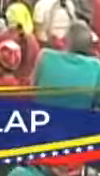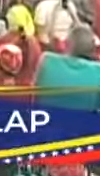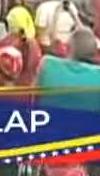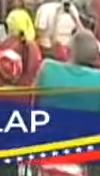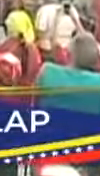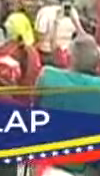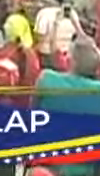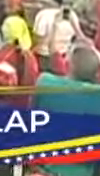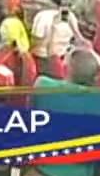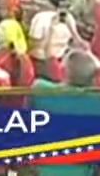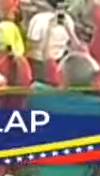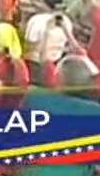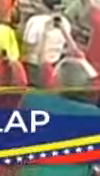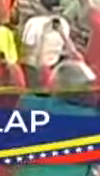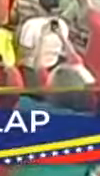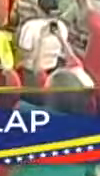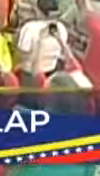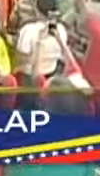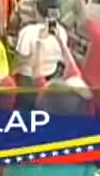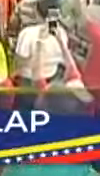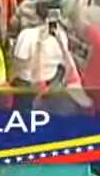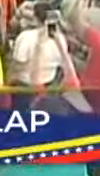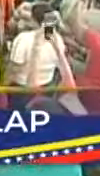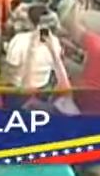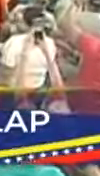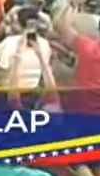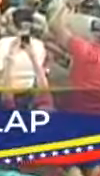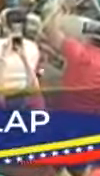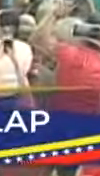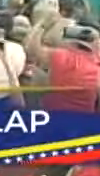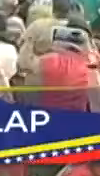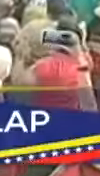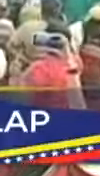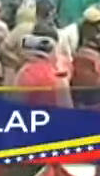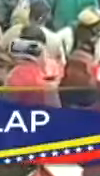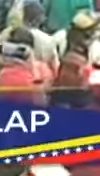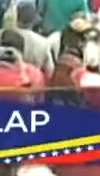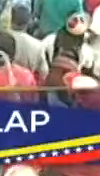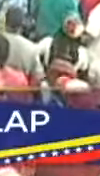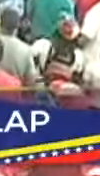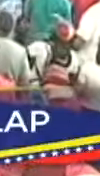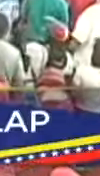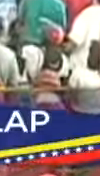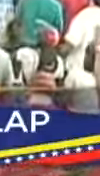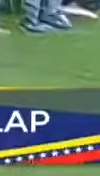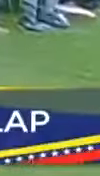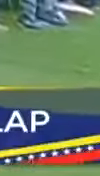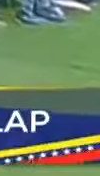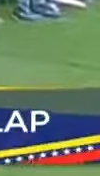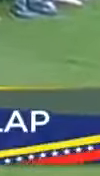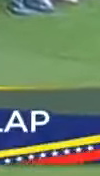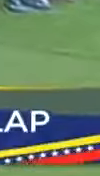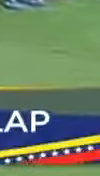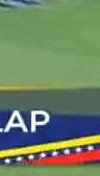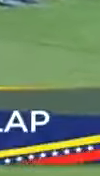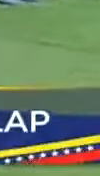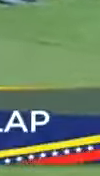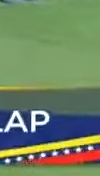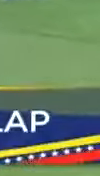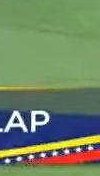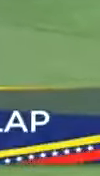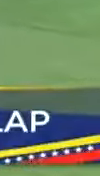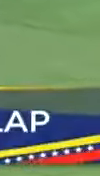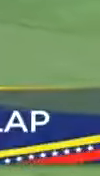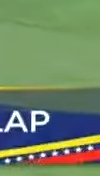soberanía alimentaria del pueblo de Venezuela. Allí comparte con una de las mujeres que ha